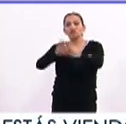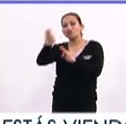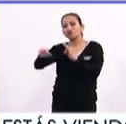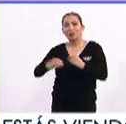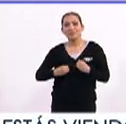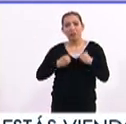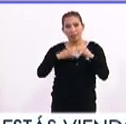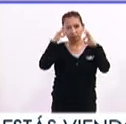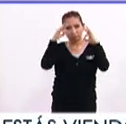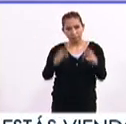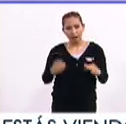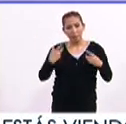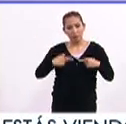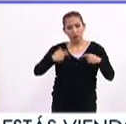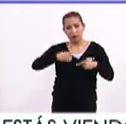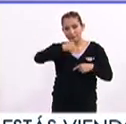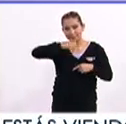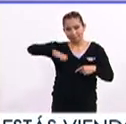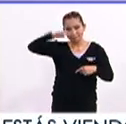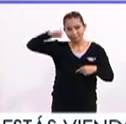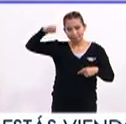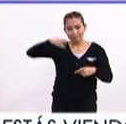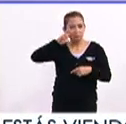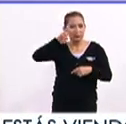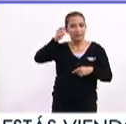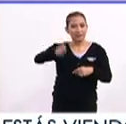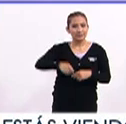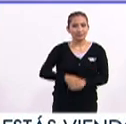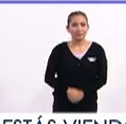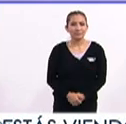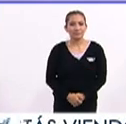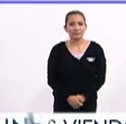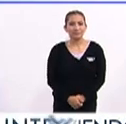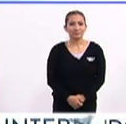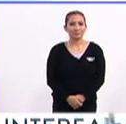y una vida digna a los adultos mayores. Veamos de qué se trata.